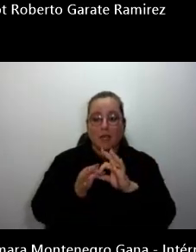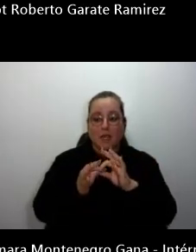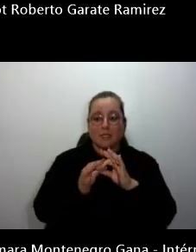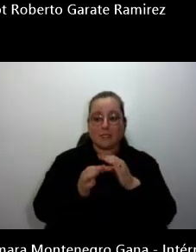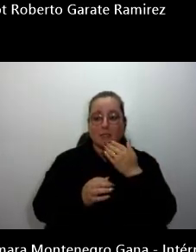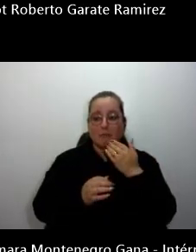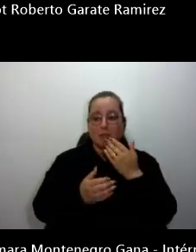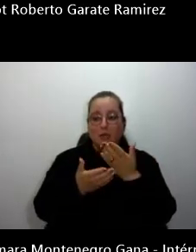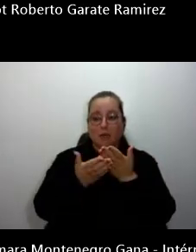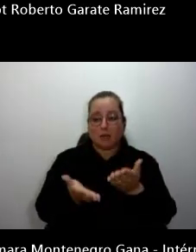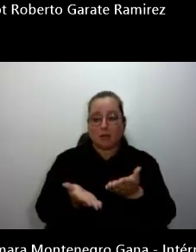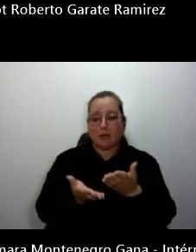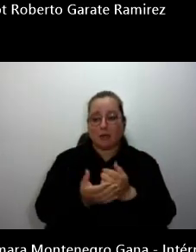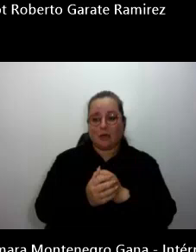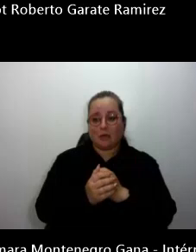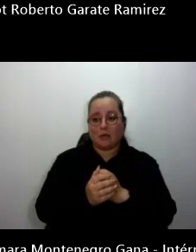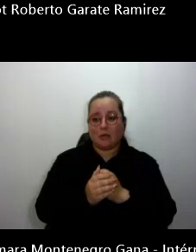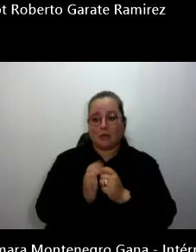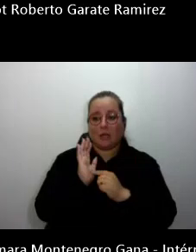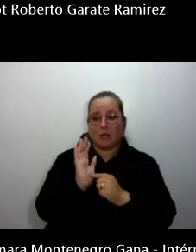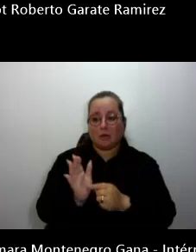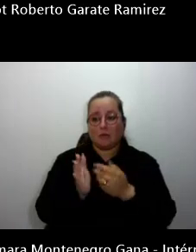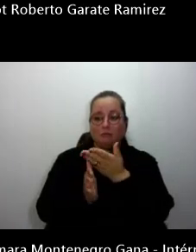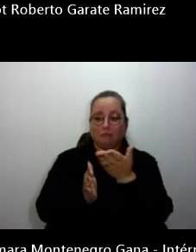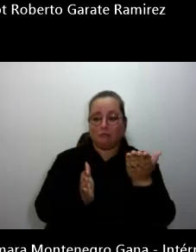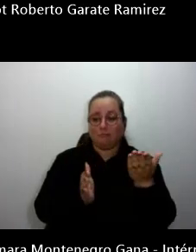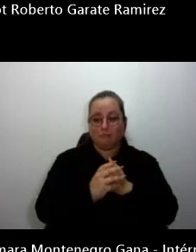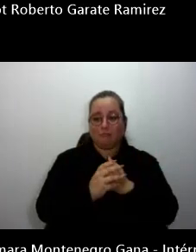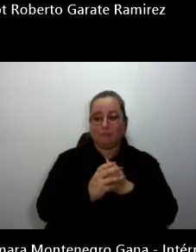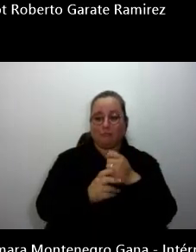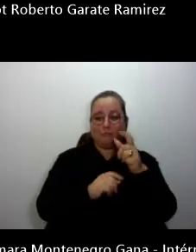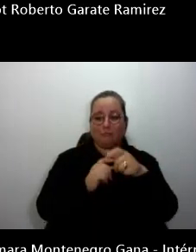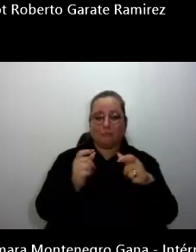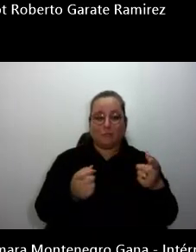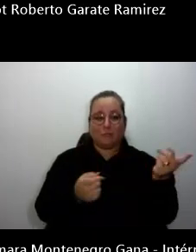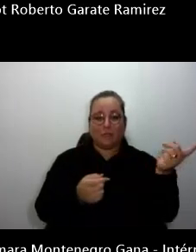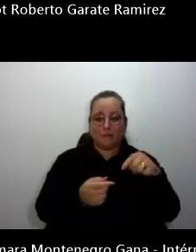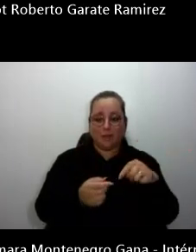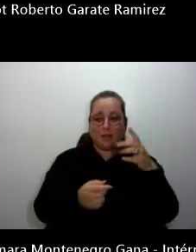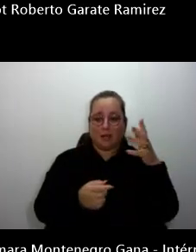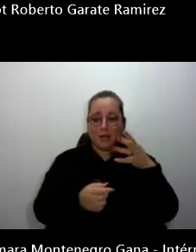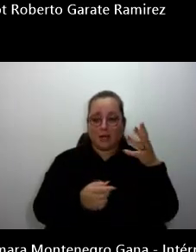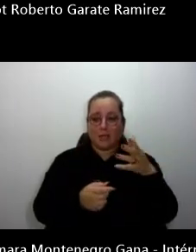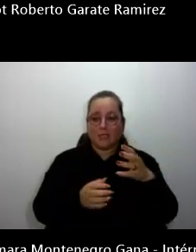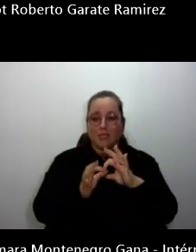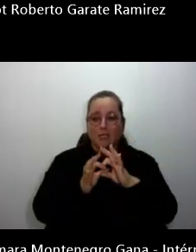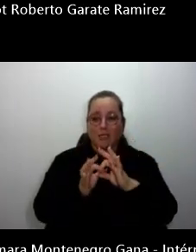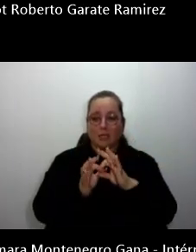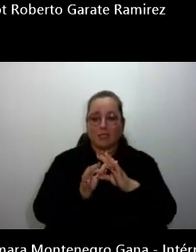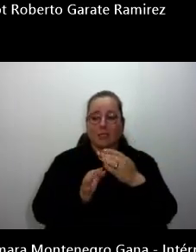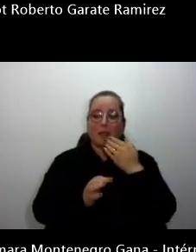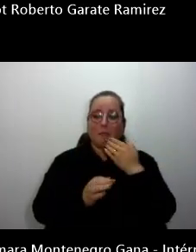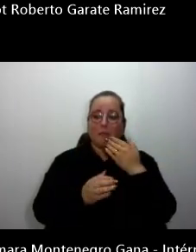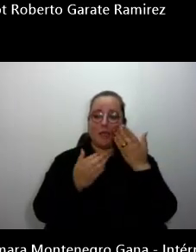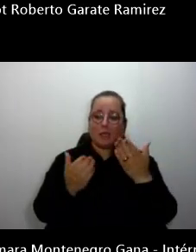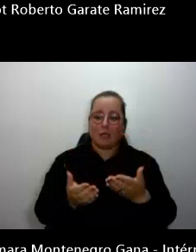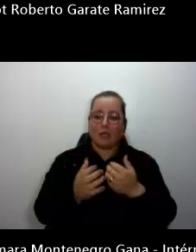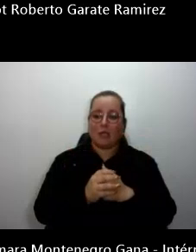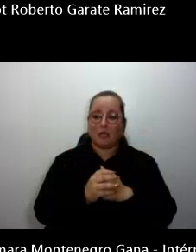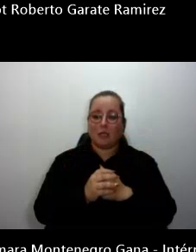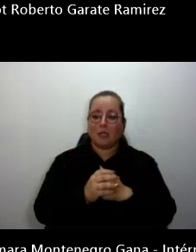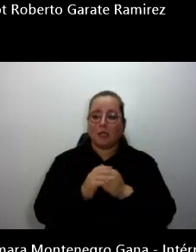nuevamente la presencia, ¿cierto?, de quienes asistieron a este webinar, agradecer en profundidad, ¿cierto?,